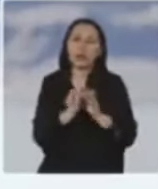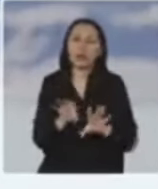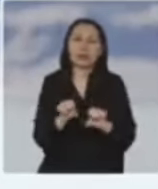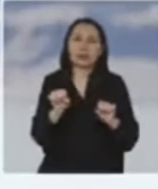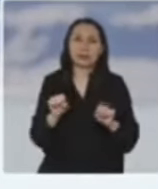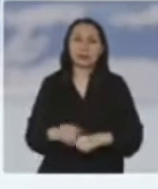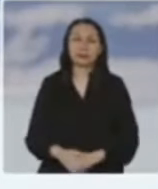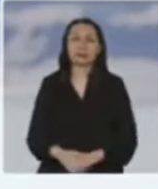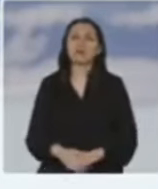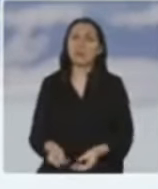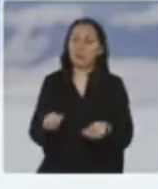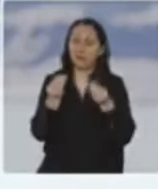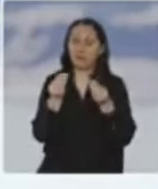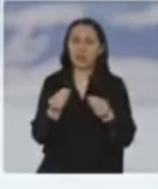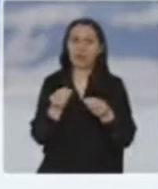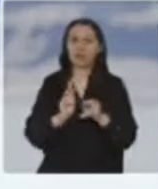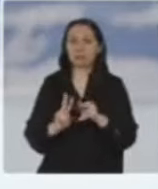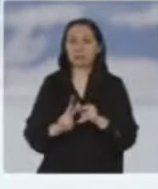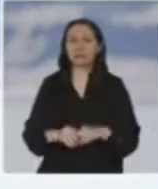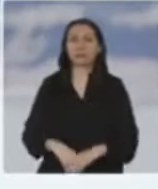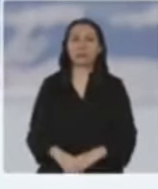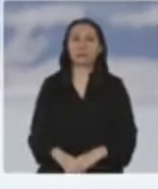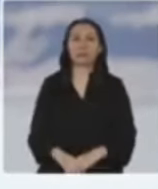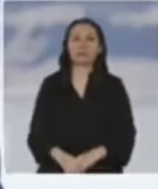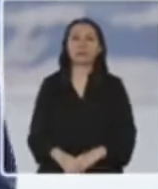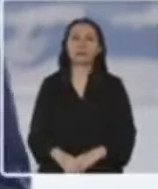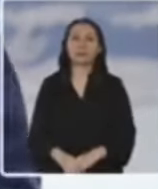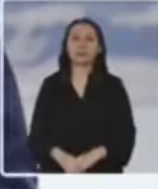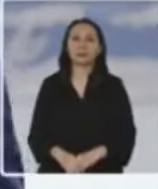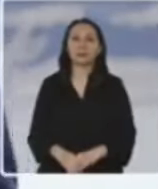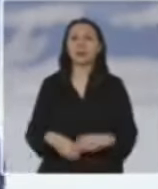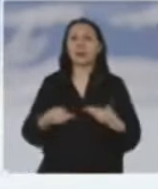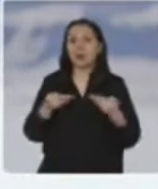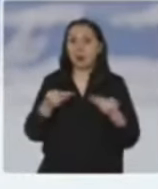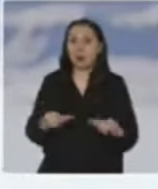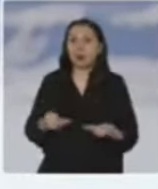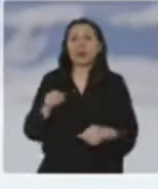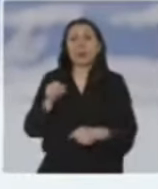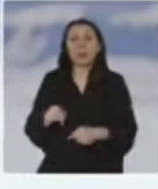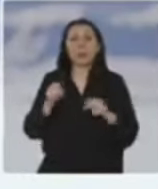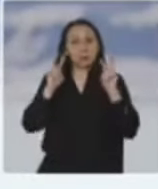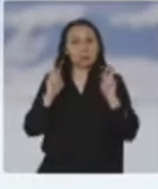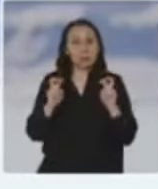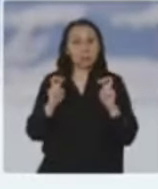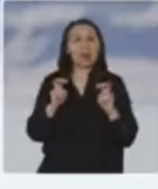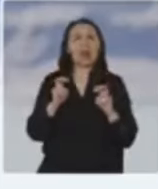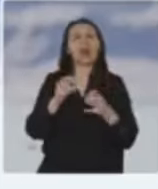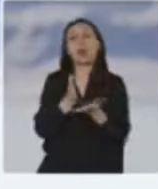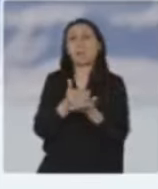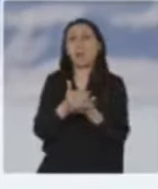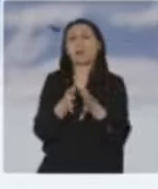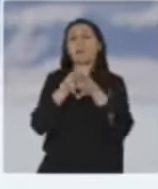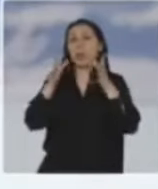eh Y salgan bien Ahora esto se enmarca dentro de un plan de